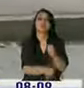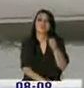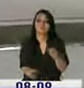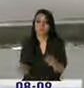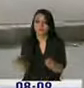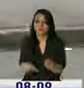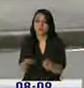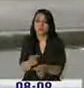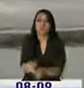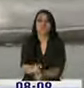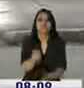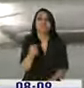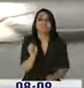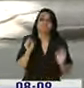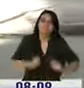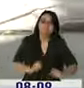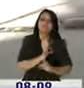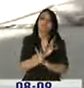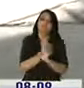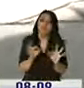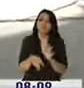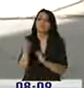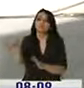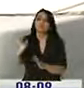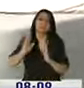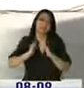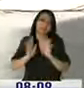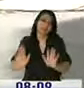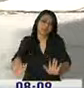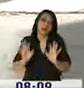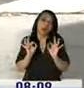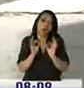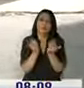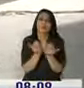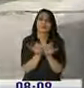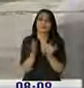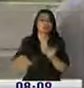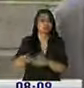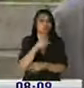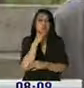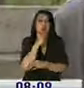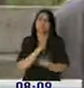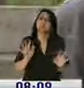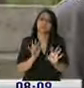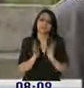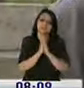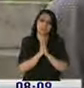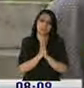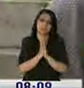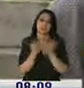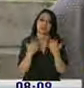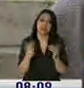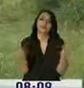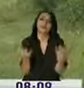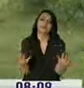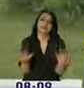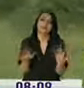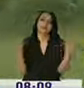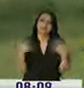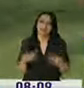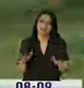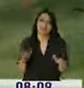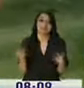recojan y puedan también llevarlas a los basureros y que este parque no esté súper sucio siempre, aparte de las hierbas grandes. El pedido